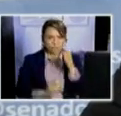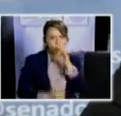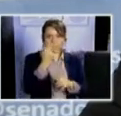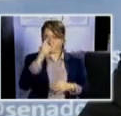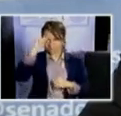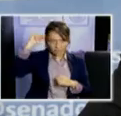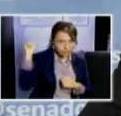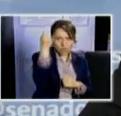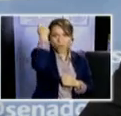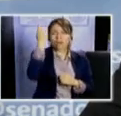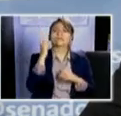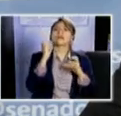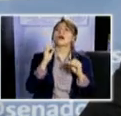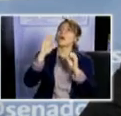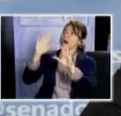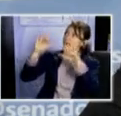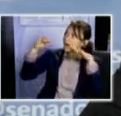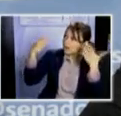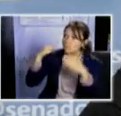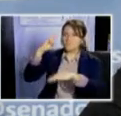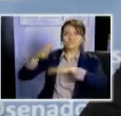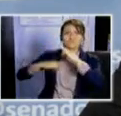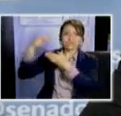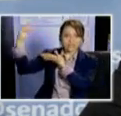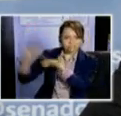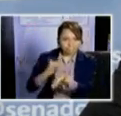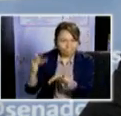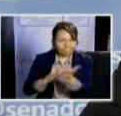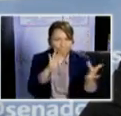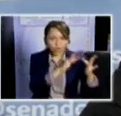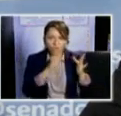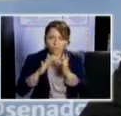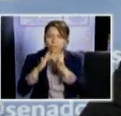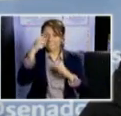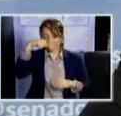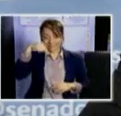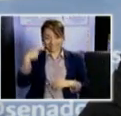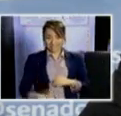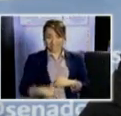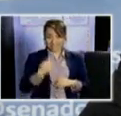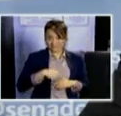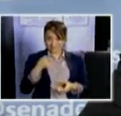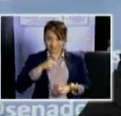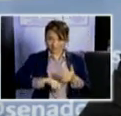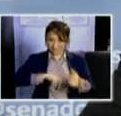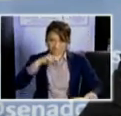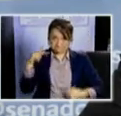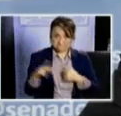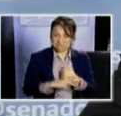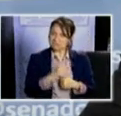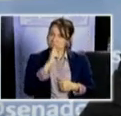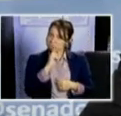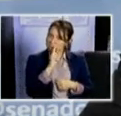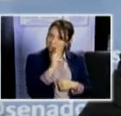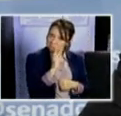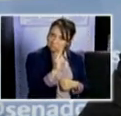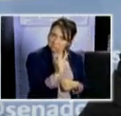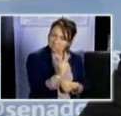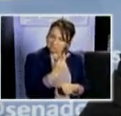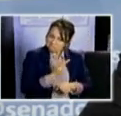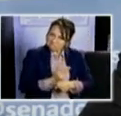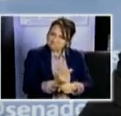para fortalecer y mejorar nuestras capacidades nacionales para hacerle frente a los retos de cambio climático en el